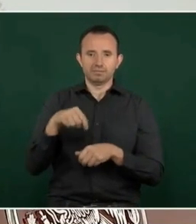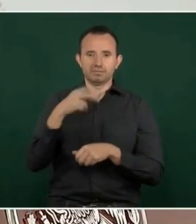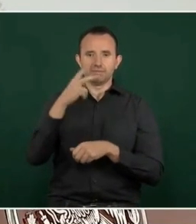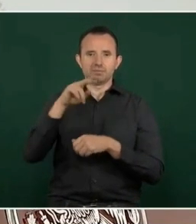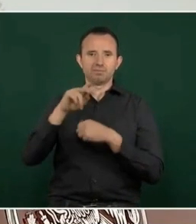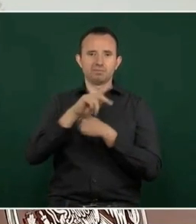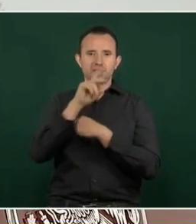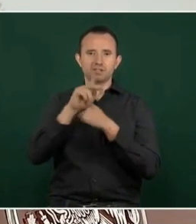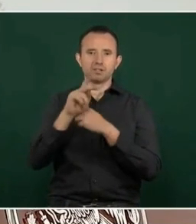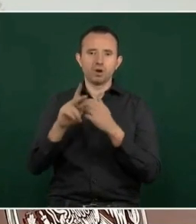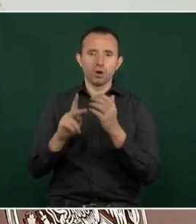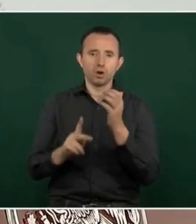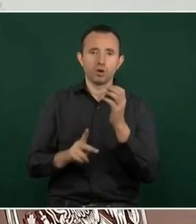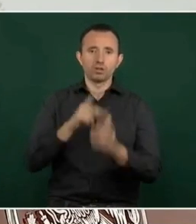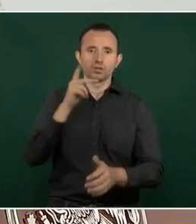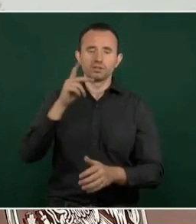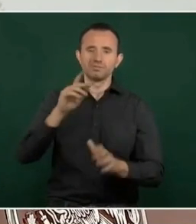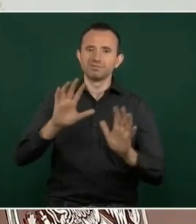Entonces,